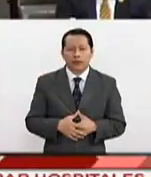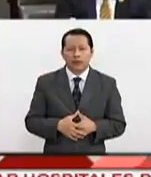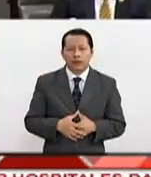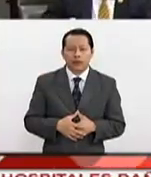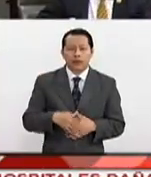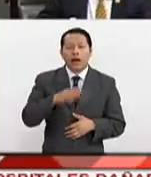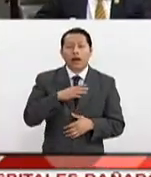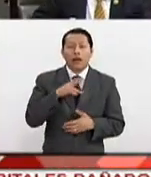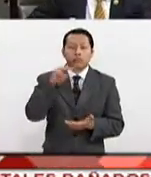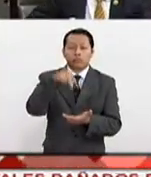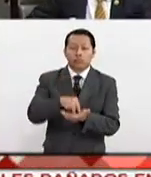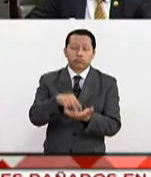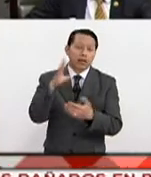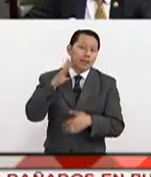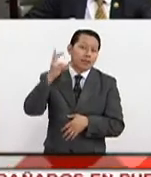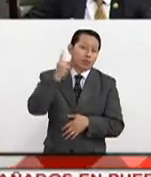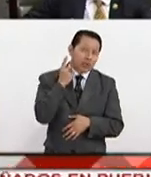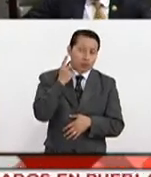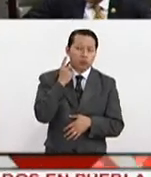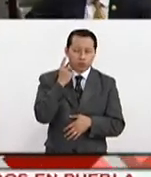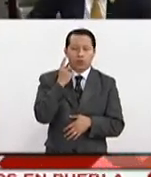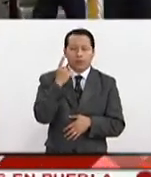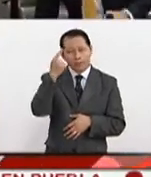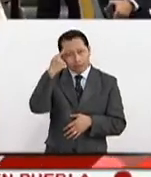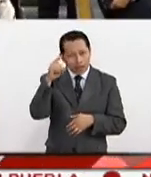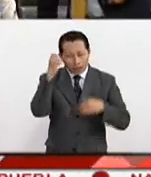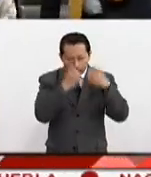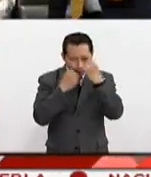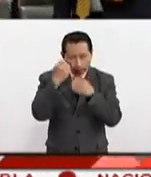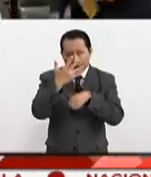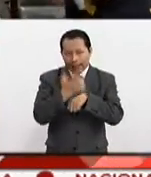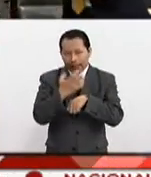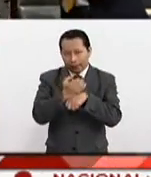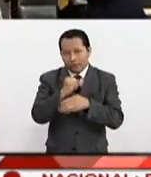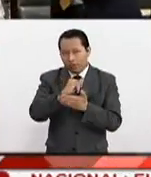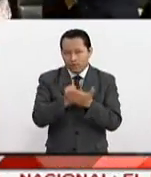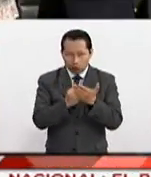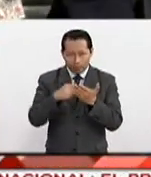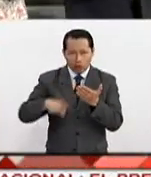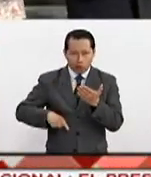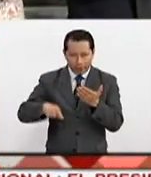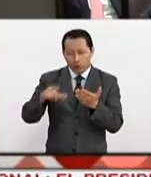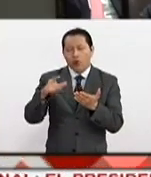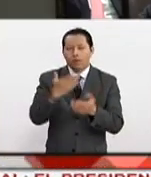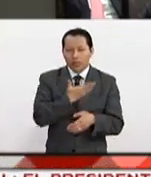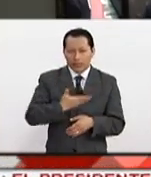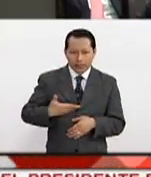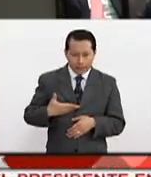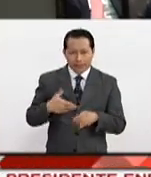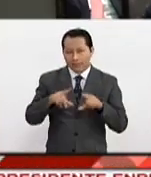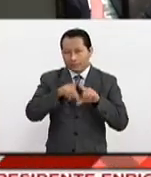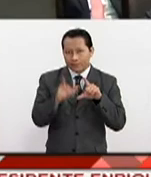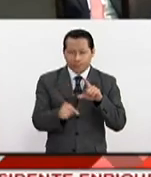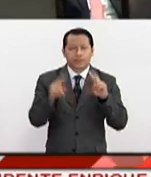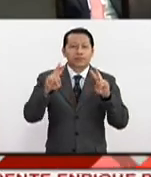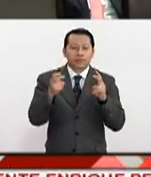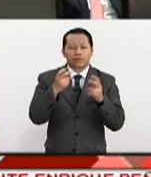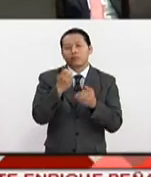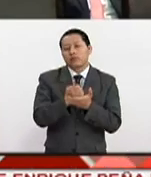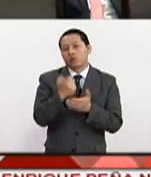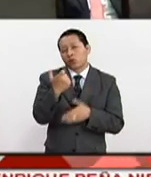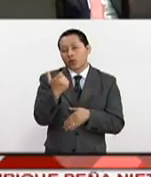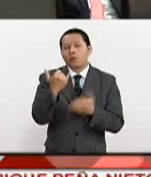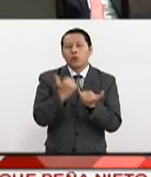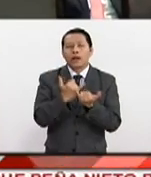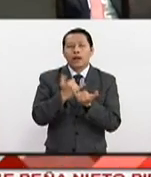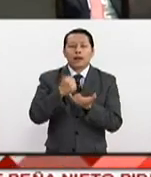Al comparecer ante el Pleno de la Cámara de Diputados para el análisis del quinto informe de gobierno del Ejecutivo Federal en materia económica y el paquete